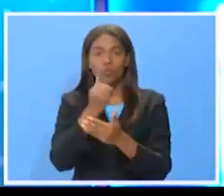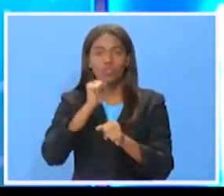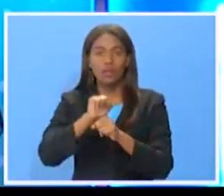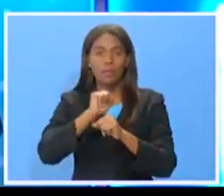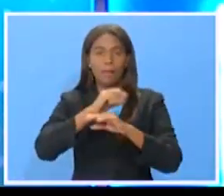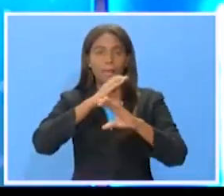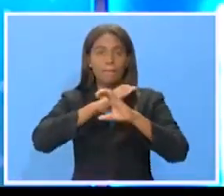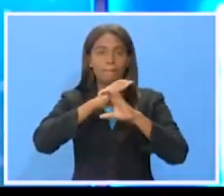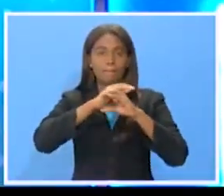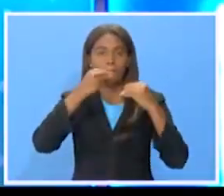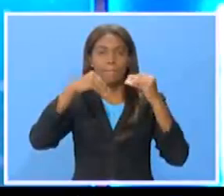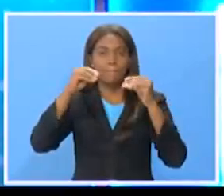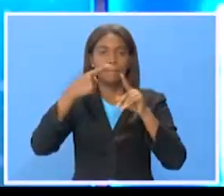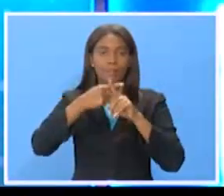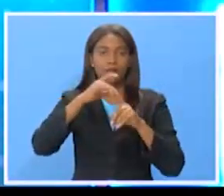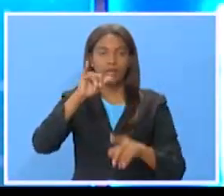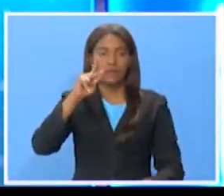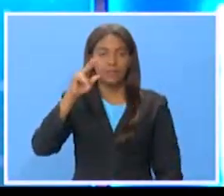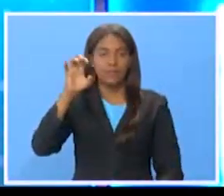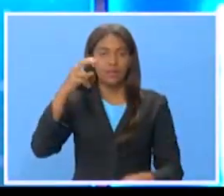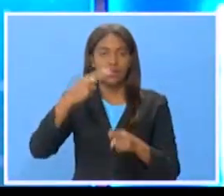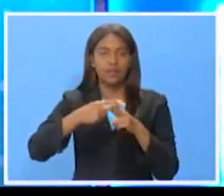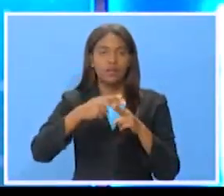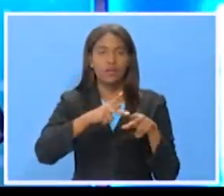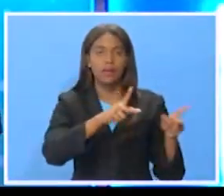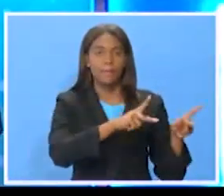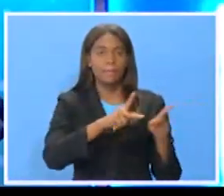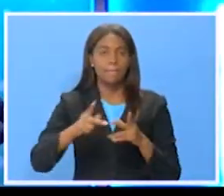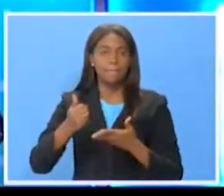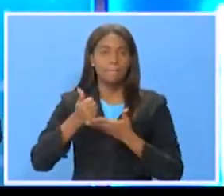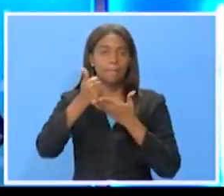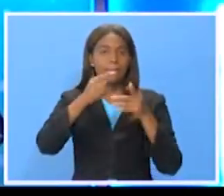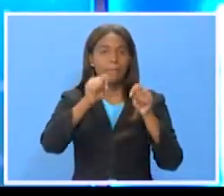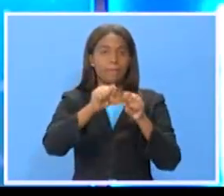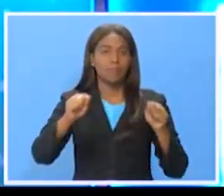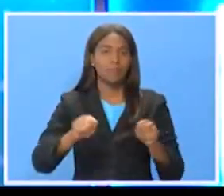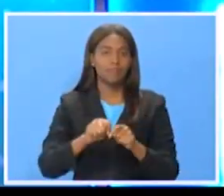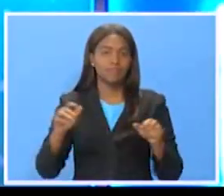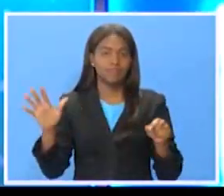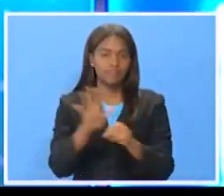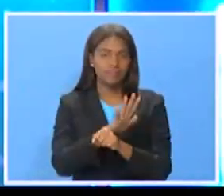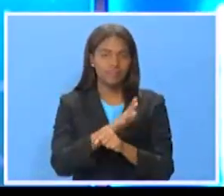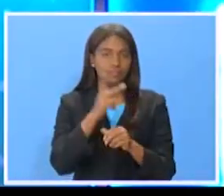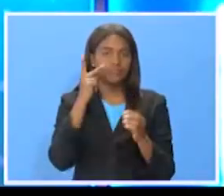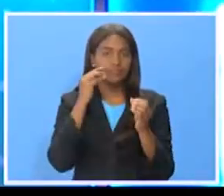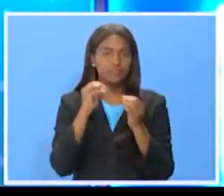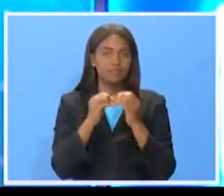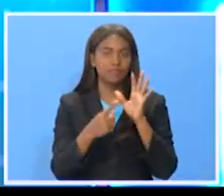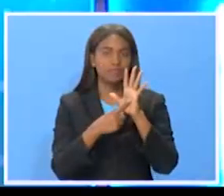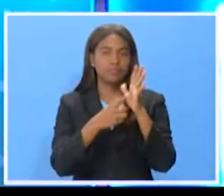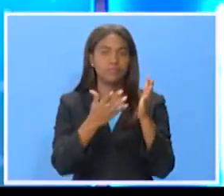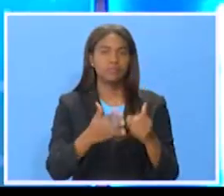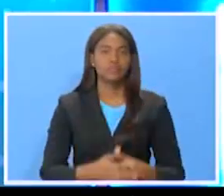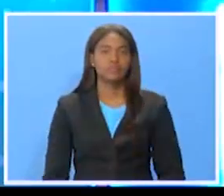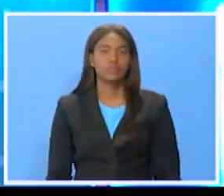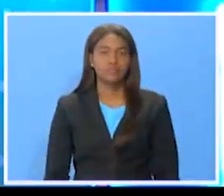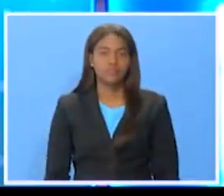bodegas móviles de Inespre, denominado Plan Impacto Territorio Total. Carmen Aybar tiene todos sus detalles. Vamos a